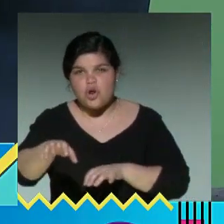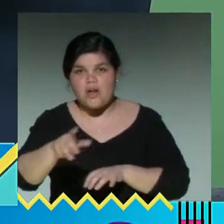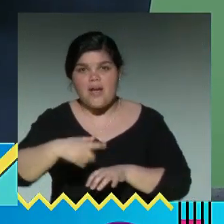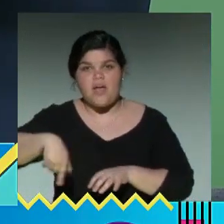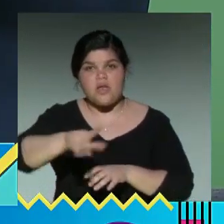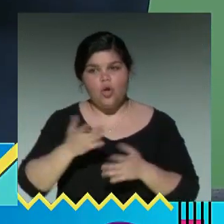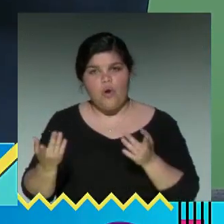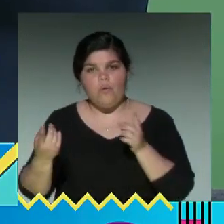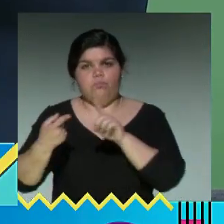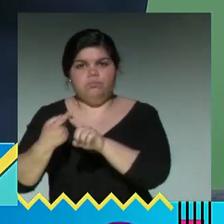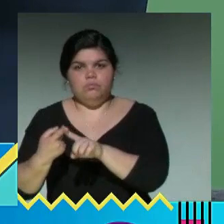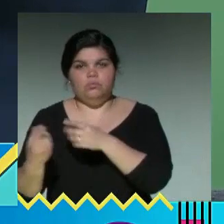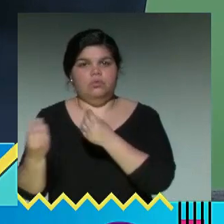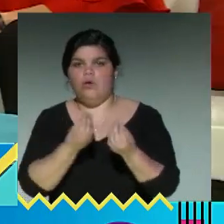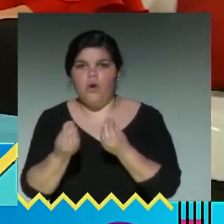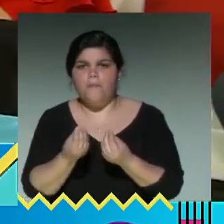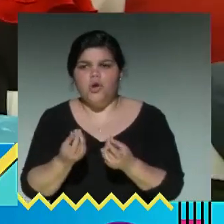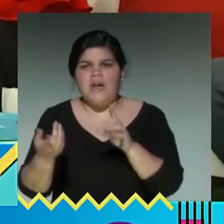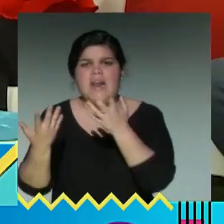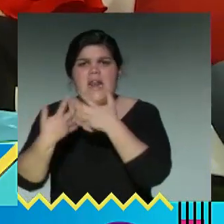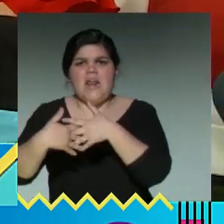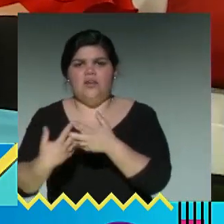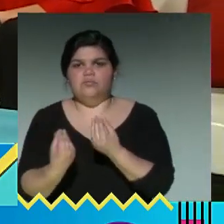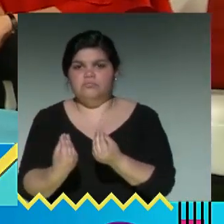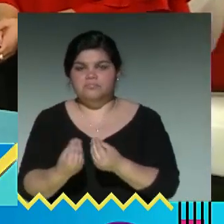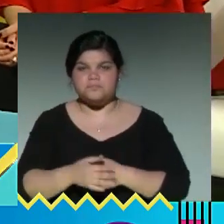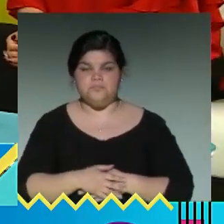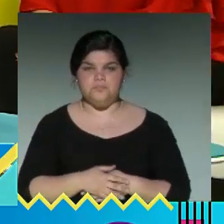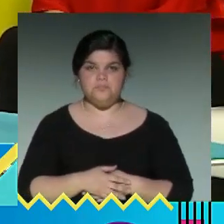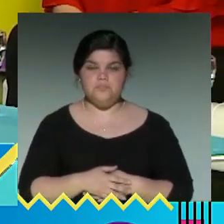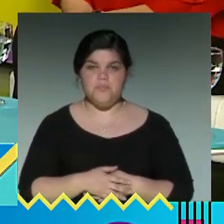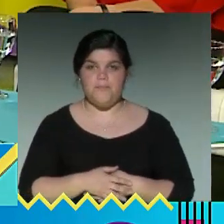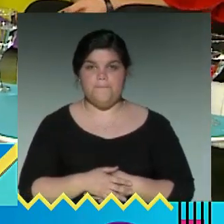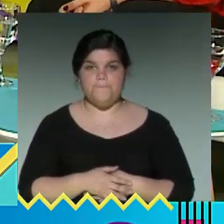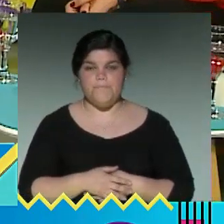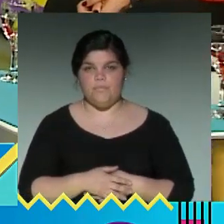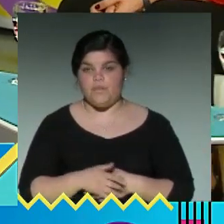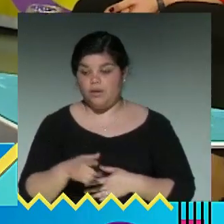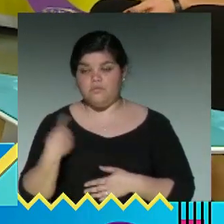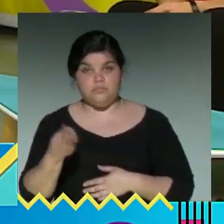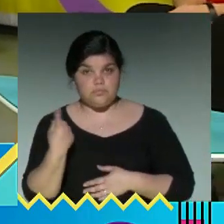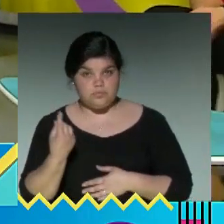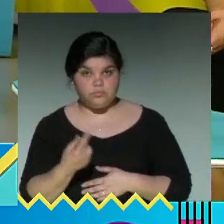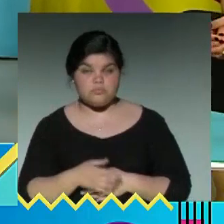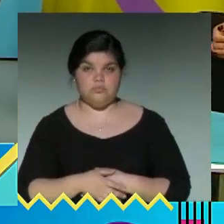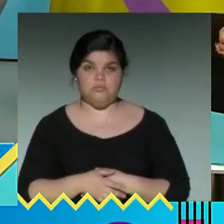esa relación? Bueno, sí, vamos a encontrarnos con una